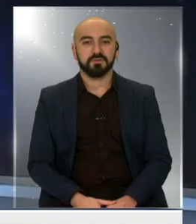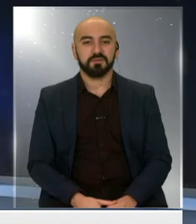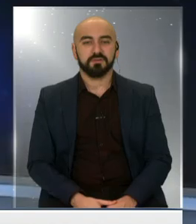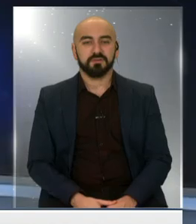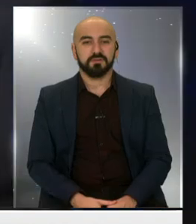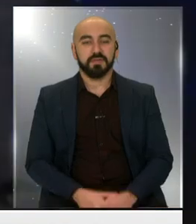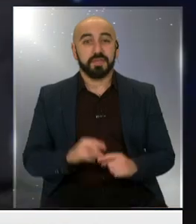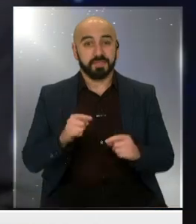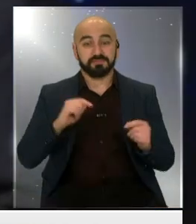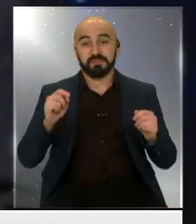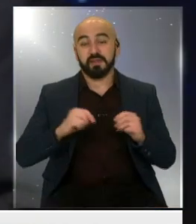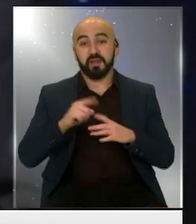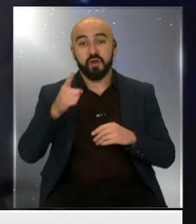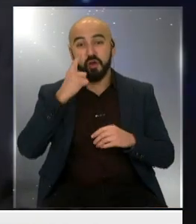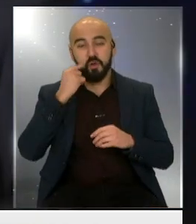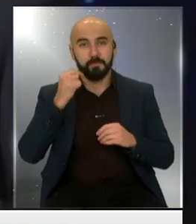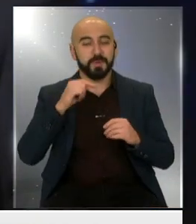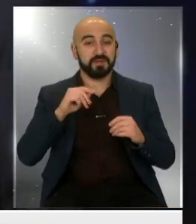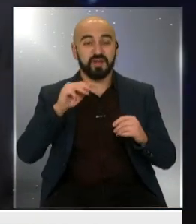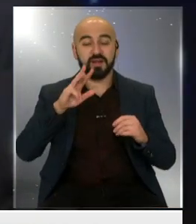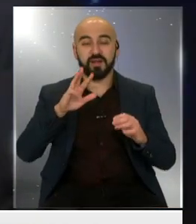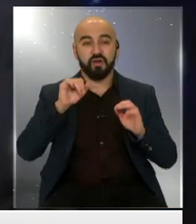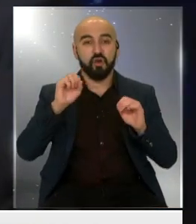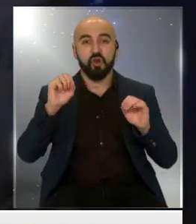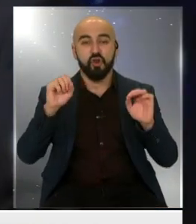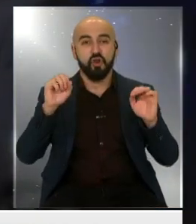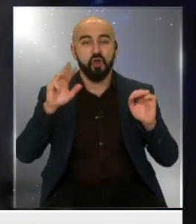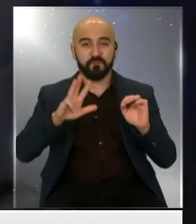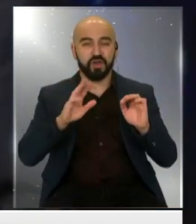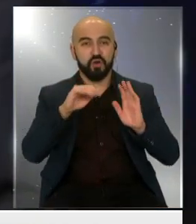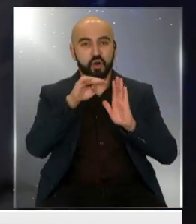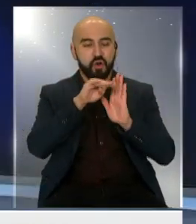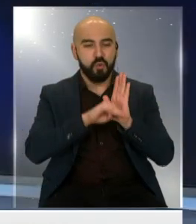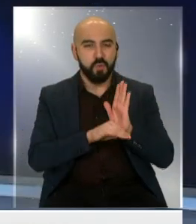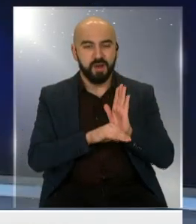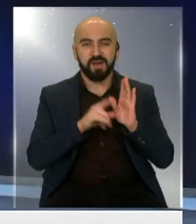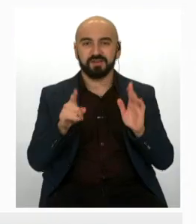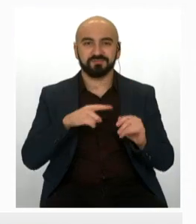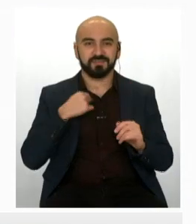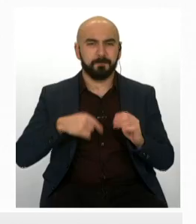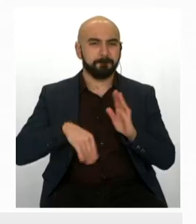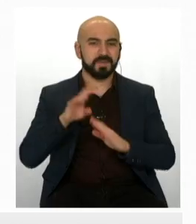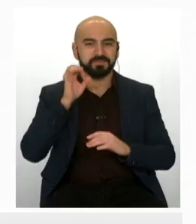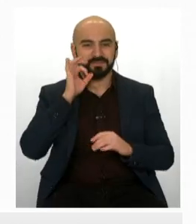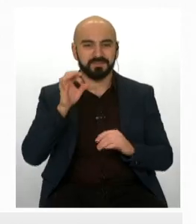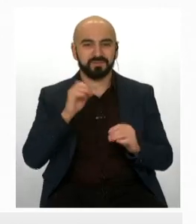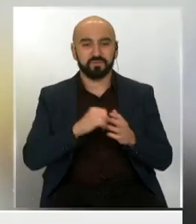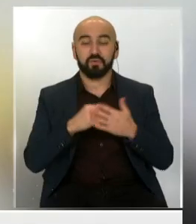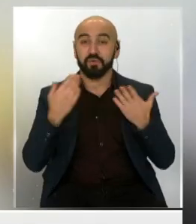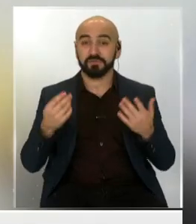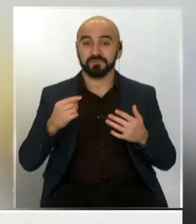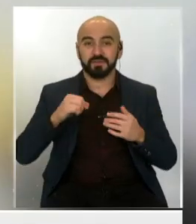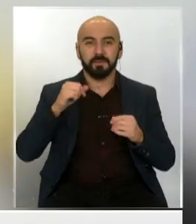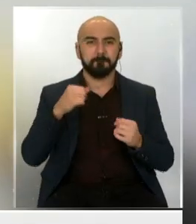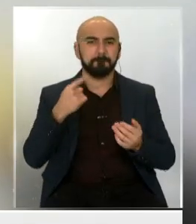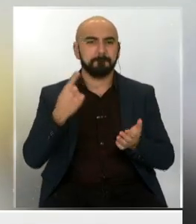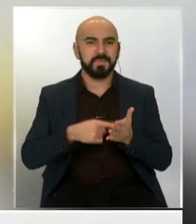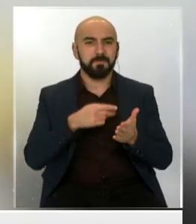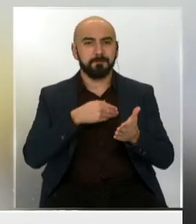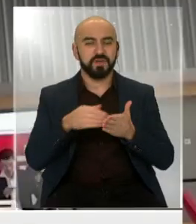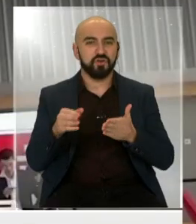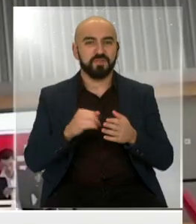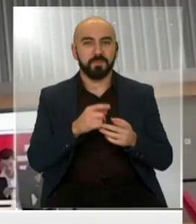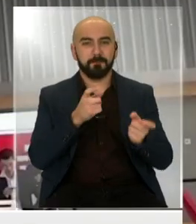Es el noveno hombre más rico en China, 30.000 millones de dólares se estima que le reportará TikTok este año por los 1.000 millones de usuarios que